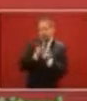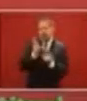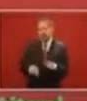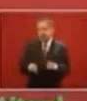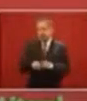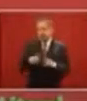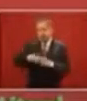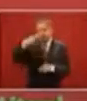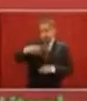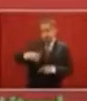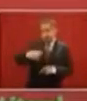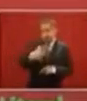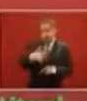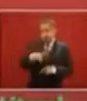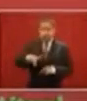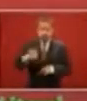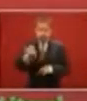contraproducente.